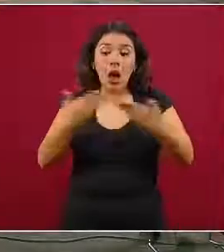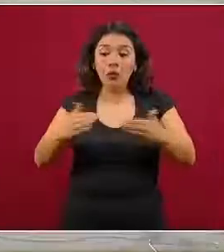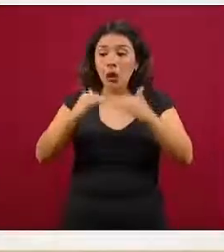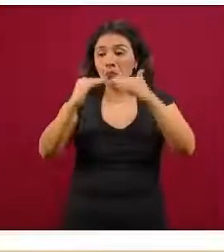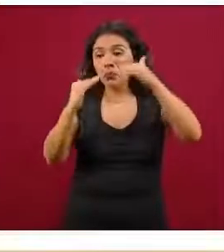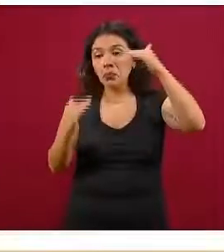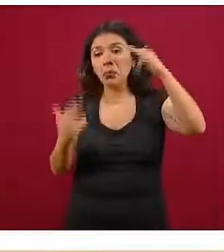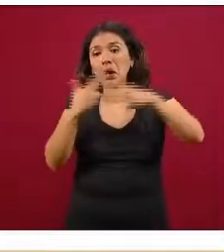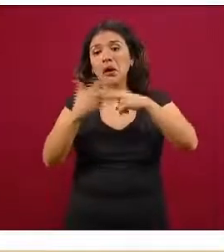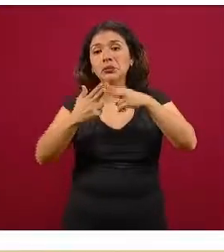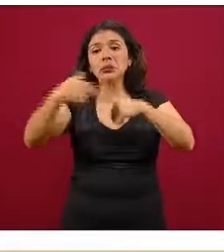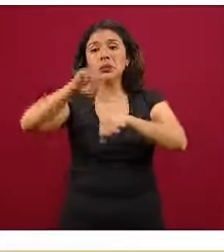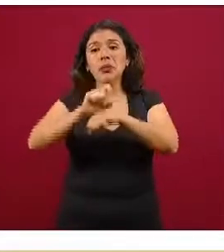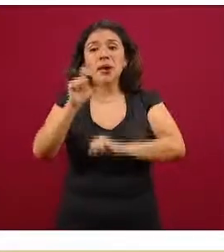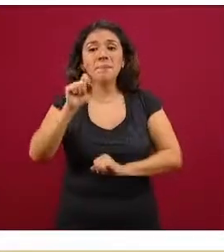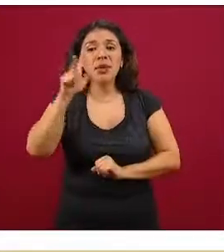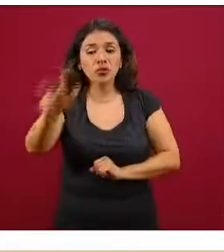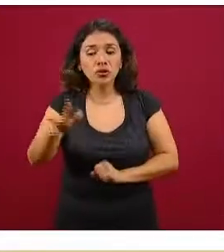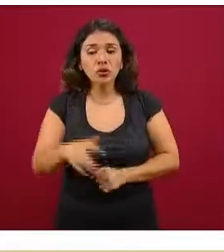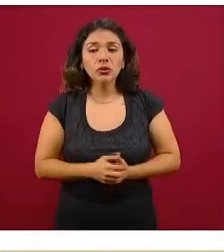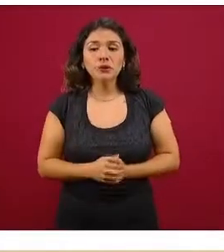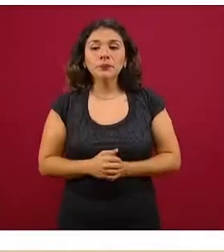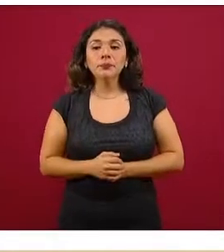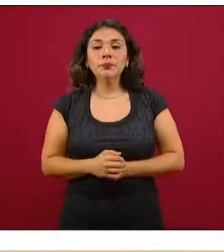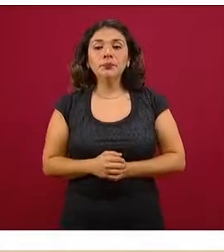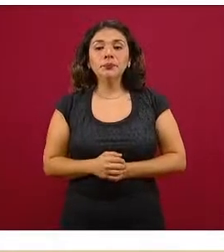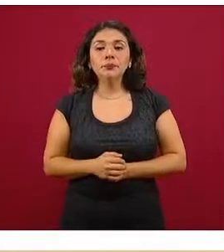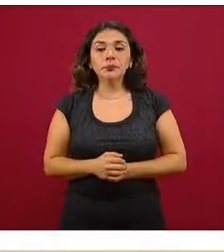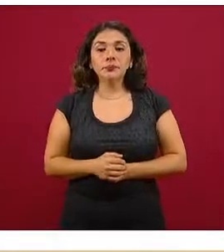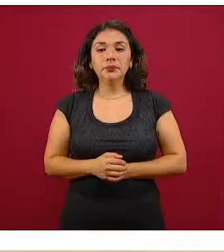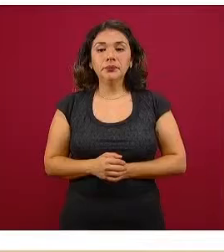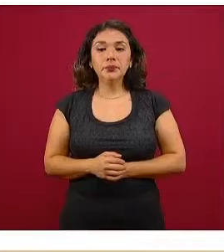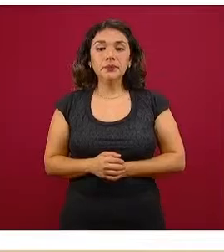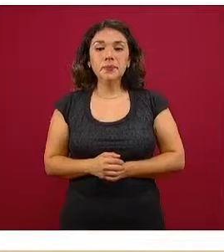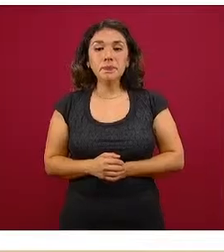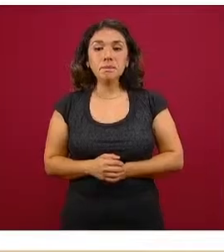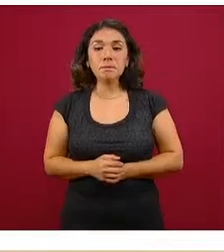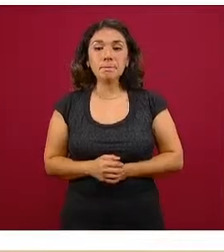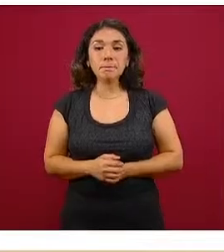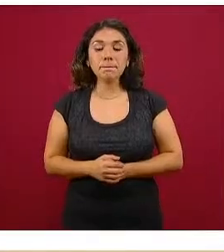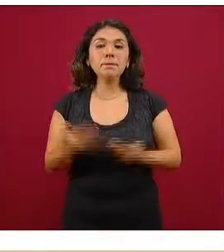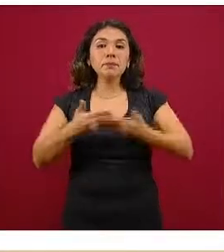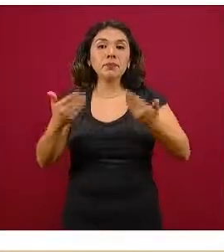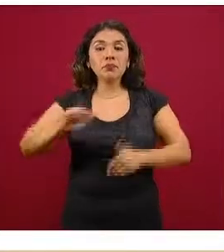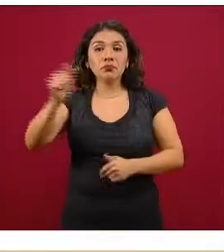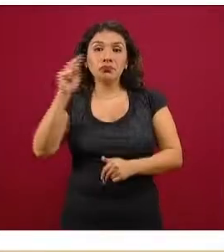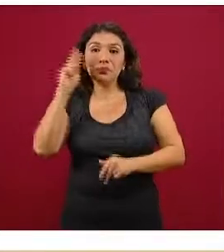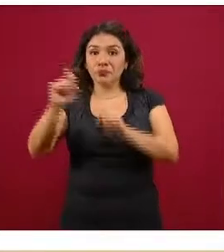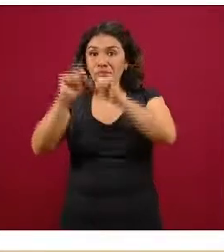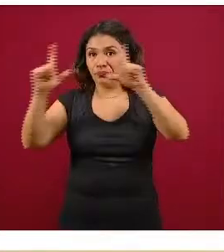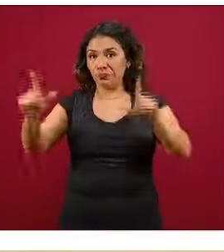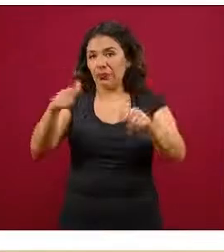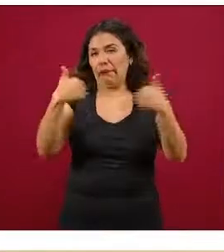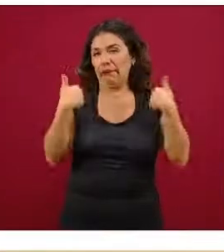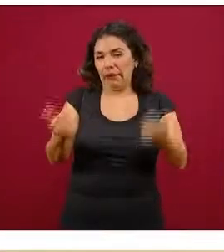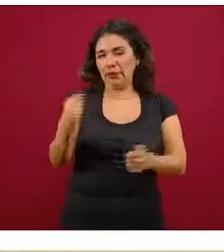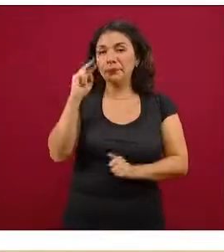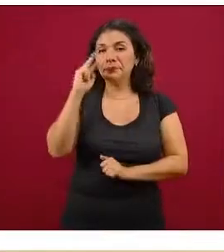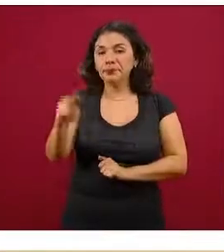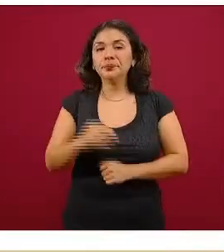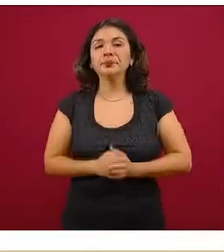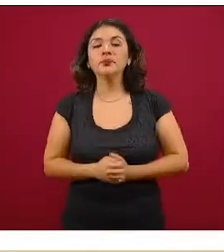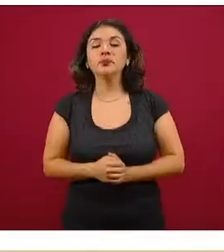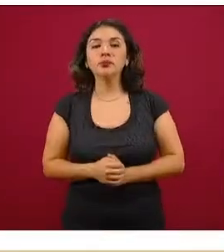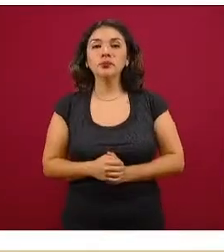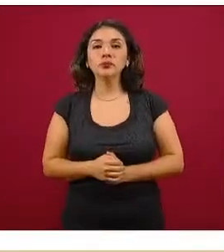semana 28. Veamos la siguiente diapositiva para ver más claramente este comportamiento, donde están los casos